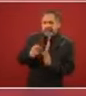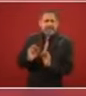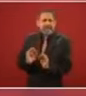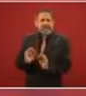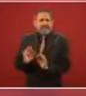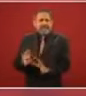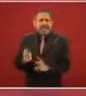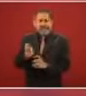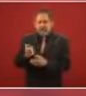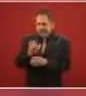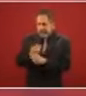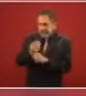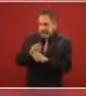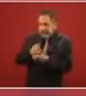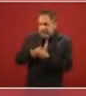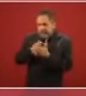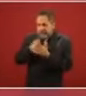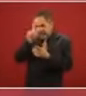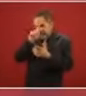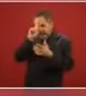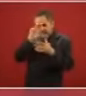que se insista